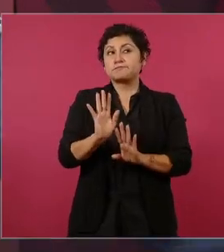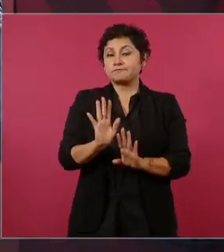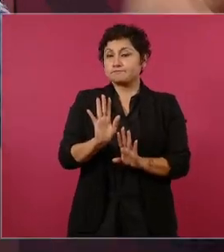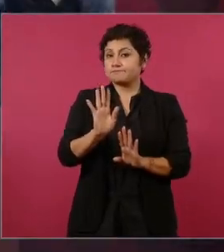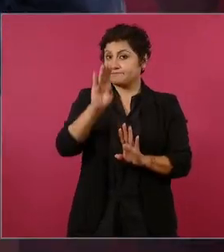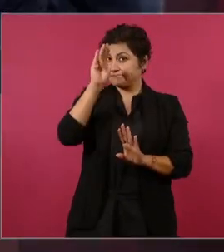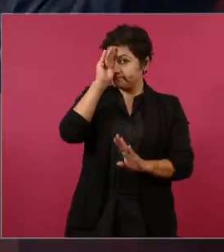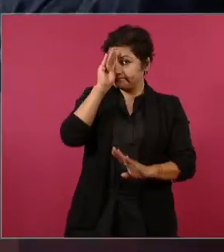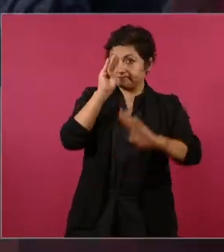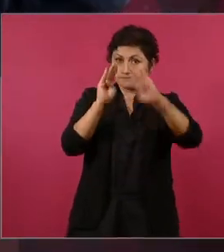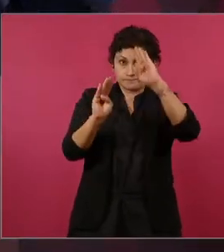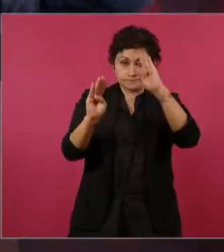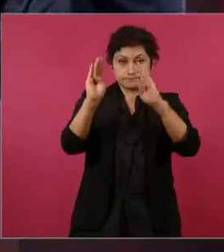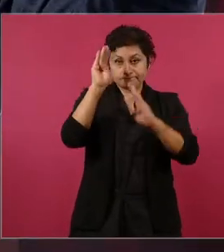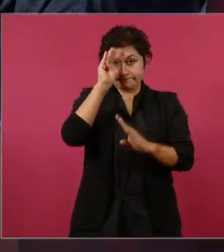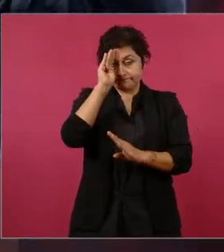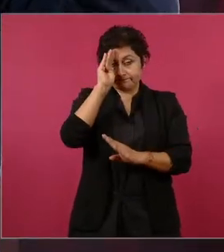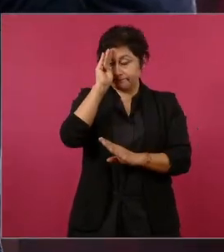porque va a generar